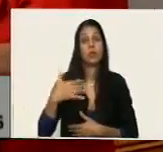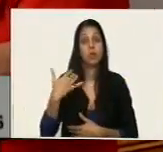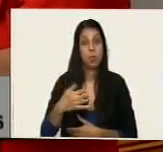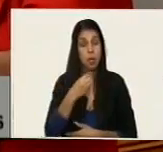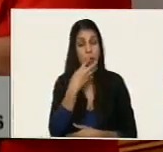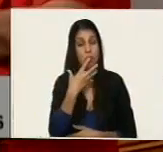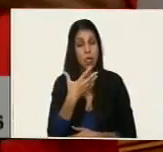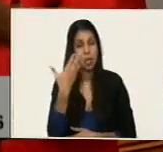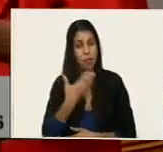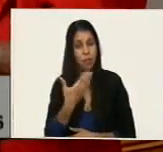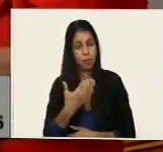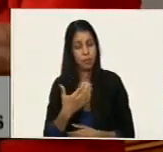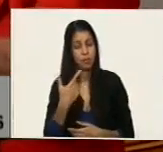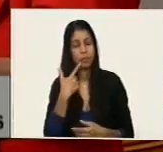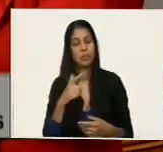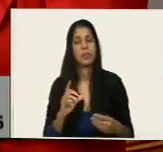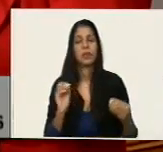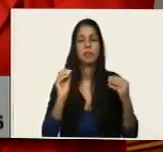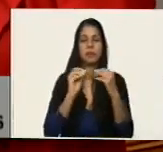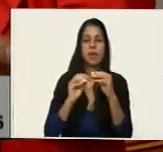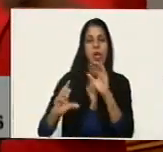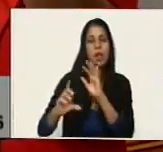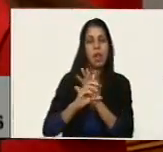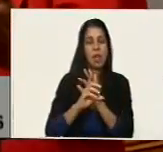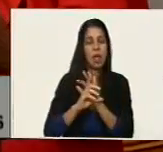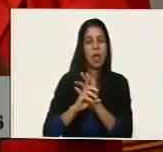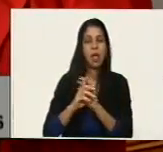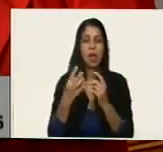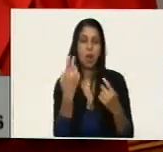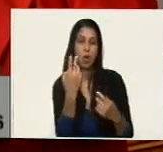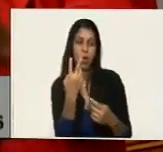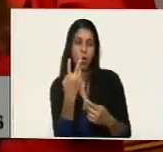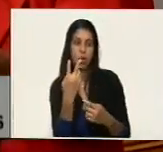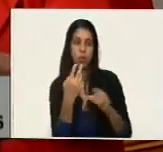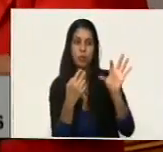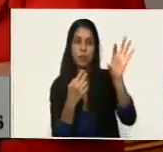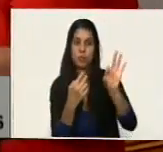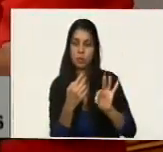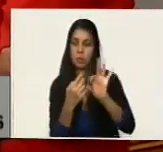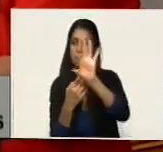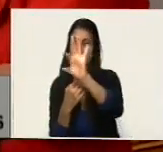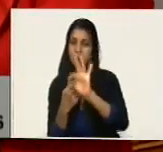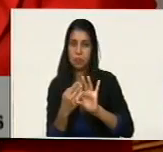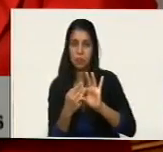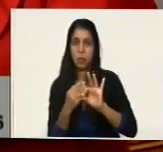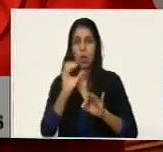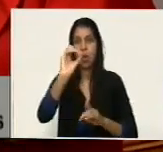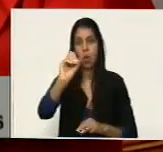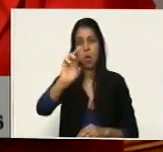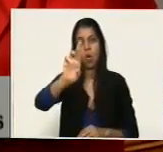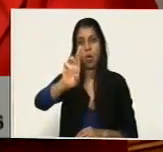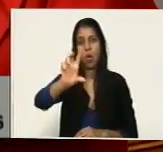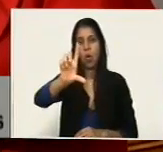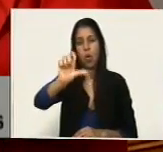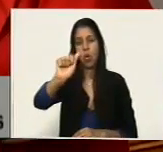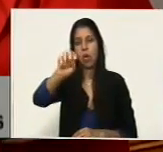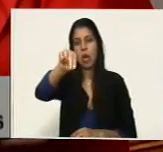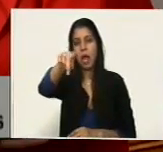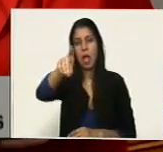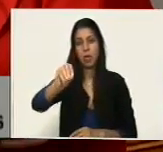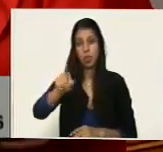expedita, está enmarcada dentro de la ley, y bueno, los dos compañeros, igualmente que Orlando Camacho, un joven